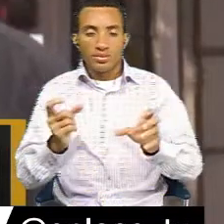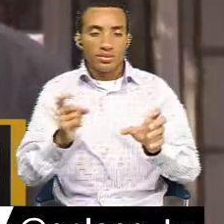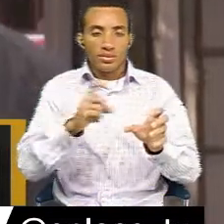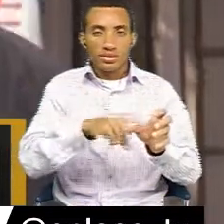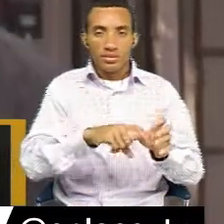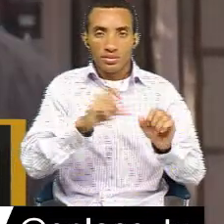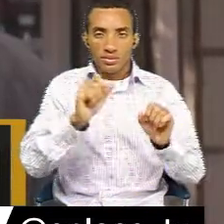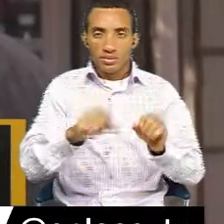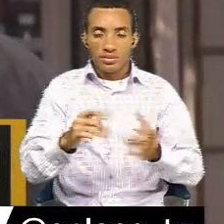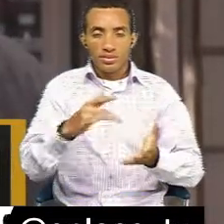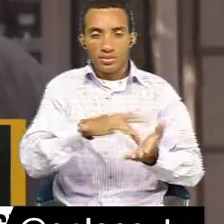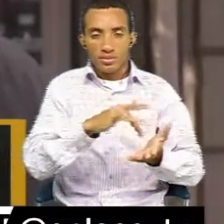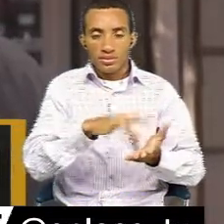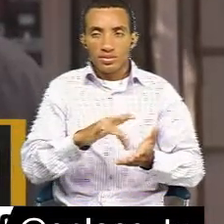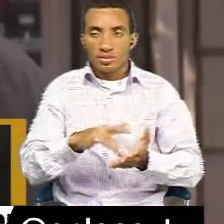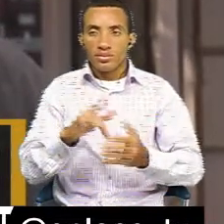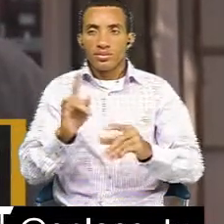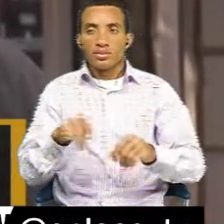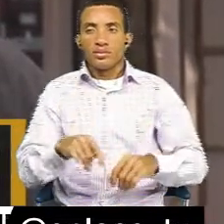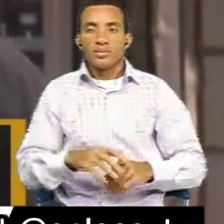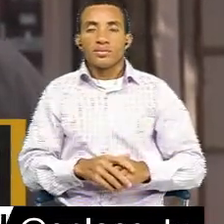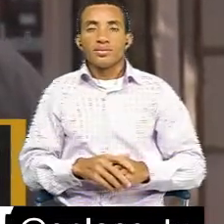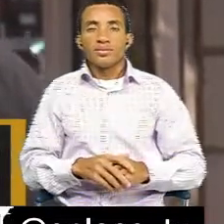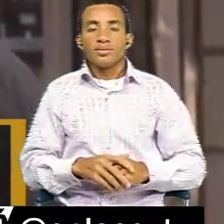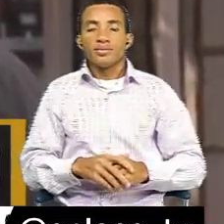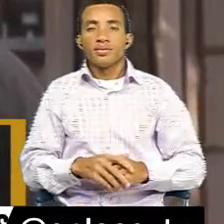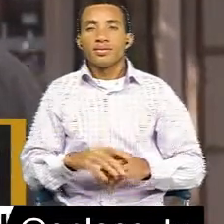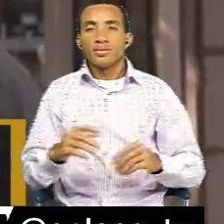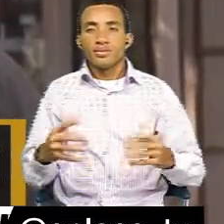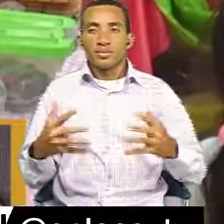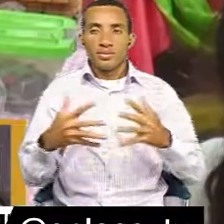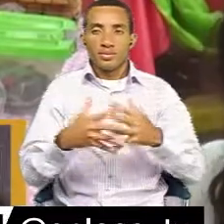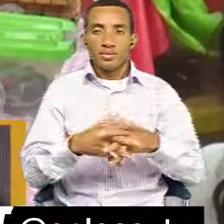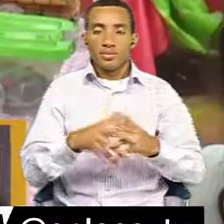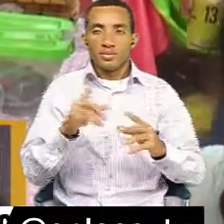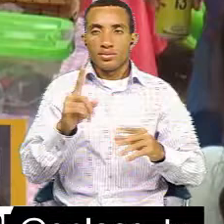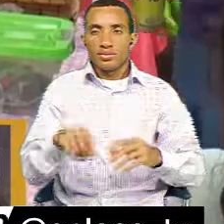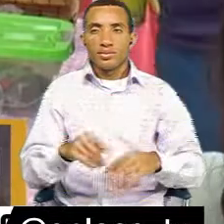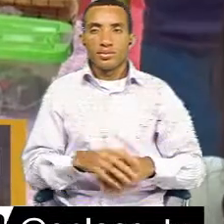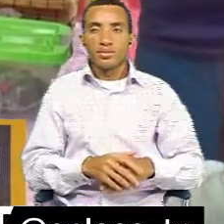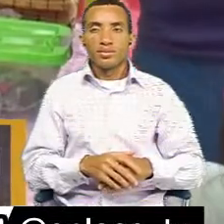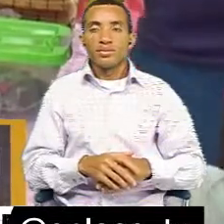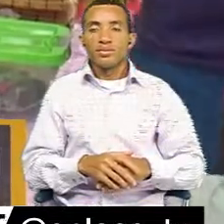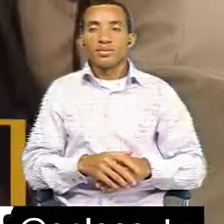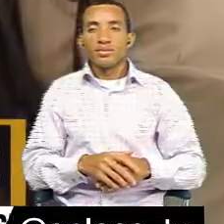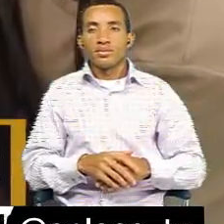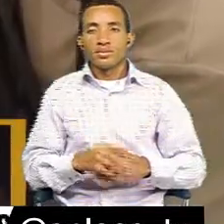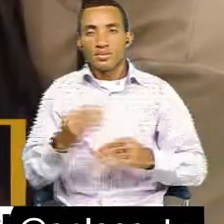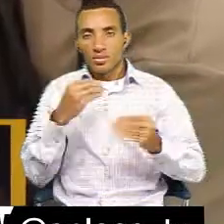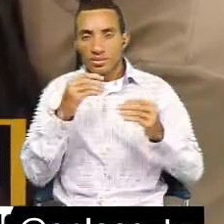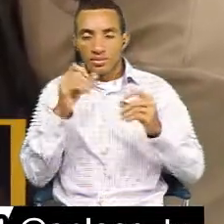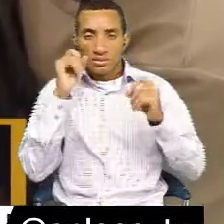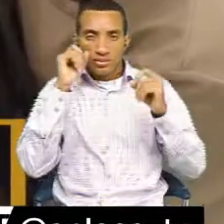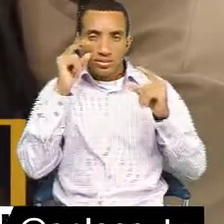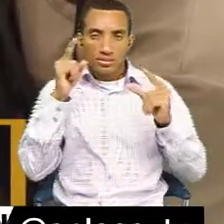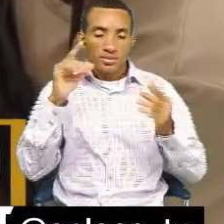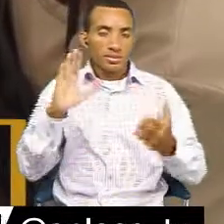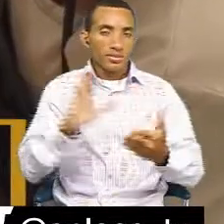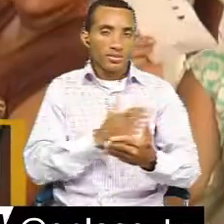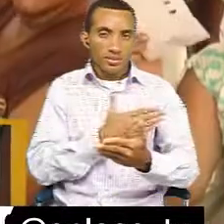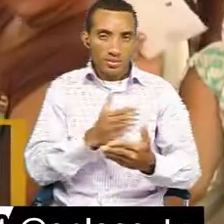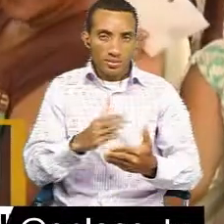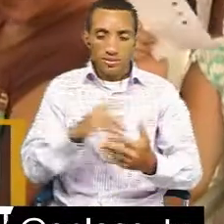así poder tener otro espacio donde podamos tener ese contacto directo con el Señor. Premios, platos típicos, sorpresas, grupos musicales y